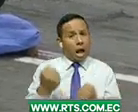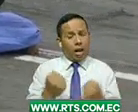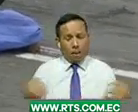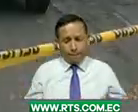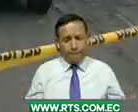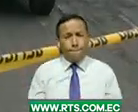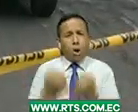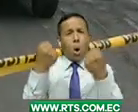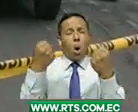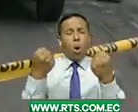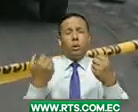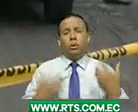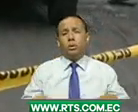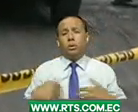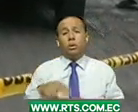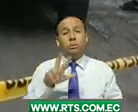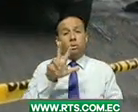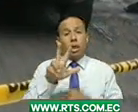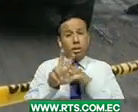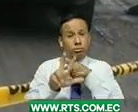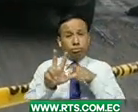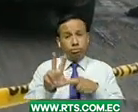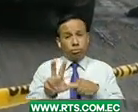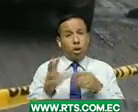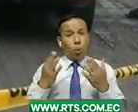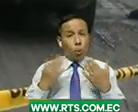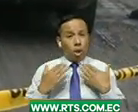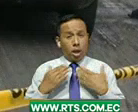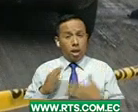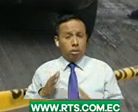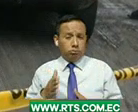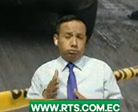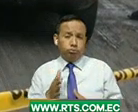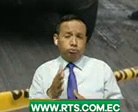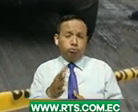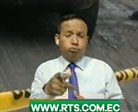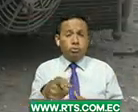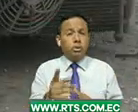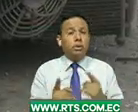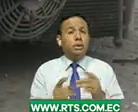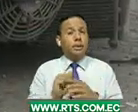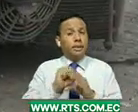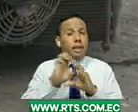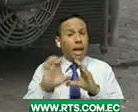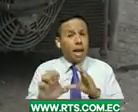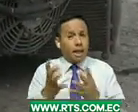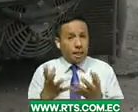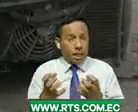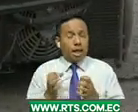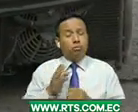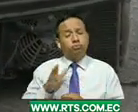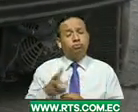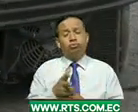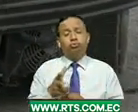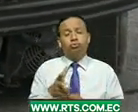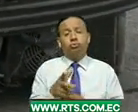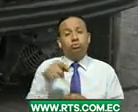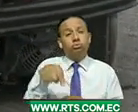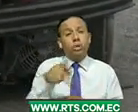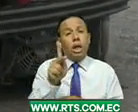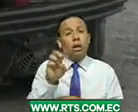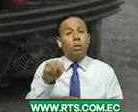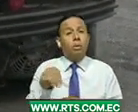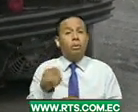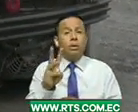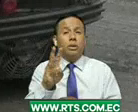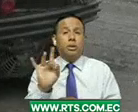tres personas, quienes viajaban desde la ciudad de Guayaquil hacia la península de Santa Elena. El percance ocurrió en el kilómetro 68 a la